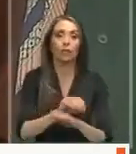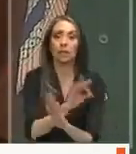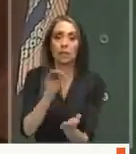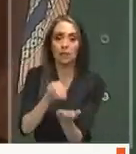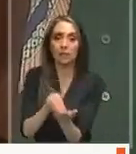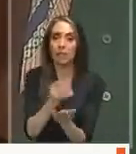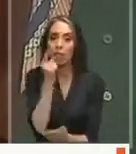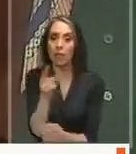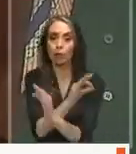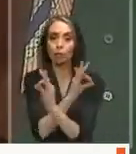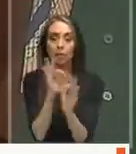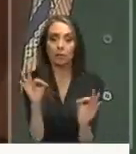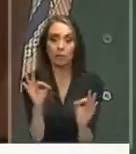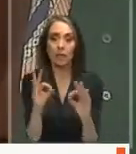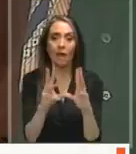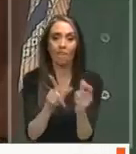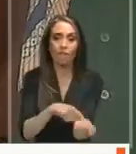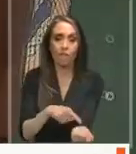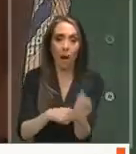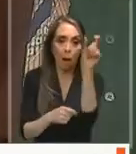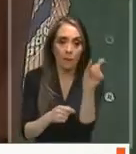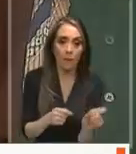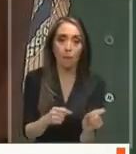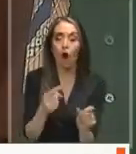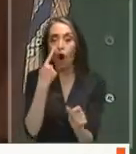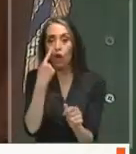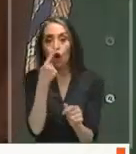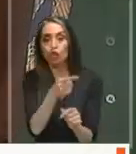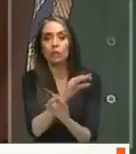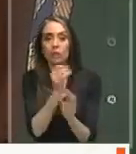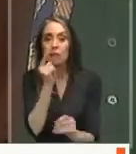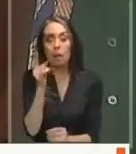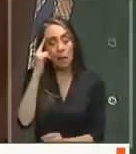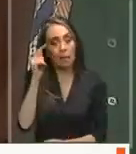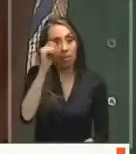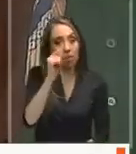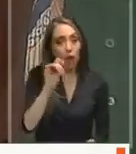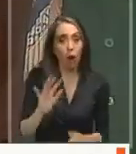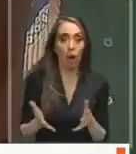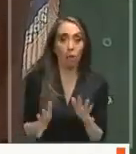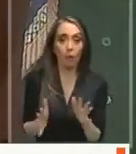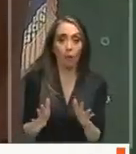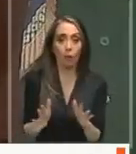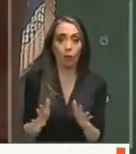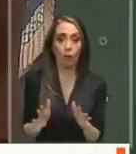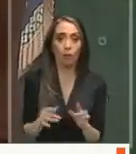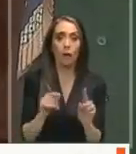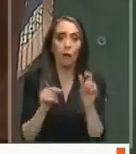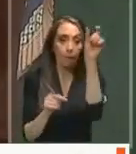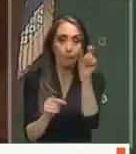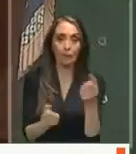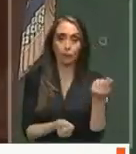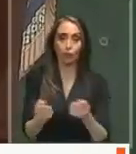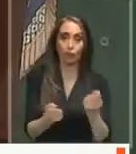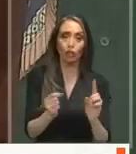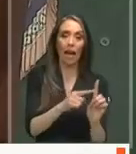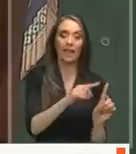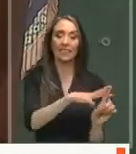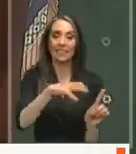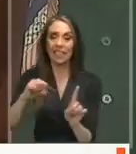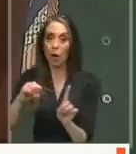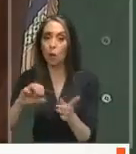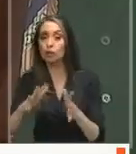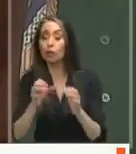denuncias ni por parte de familiares ni cercanos. Una de las tesis que se maneja es la tesis del secuestro, no siendo una tesis